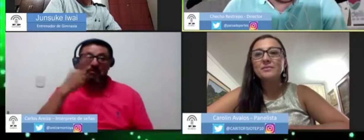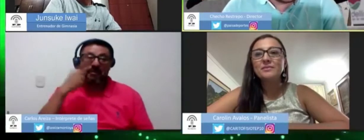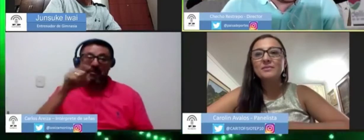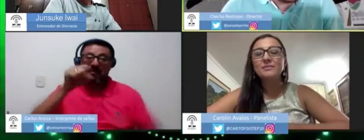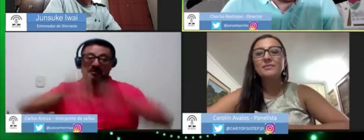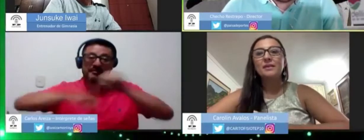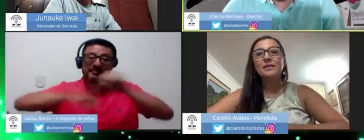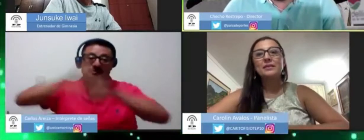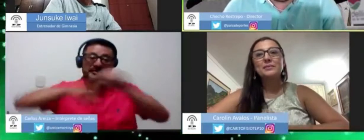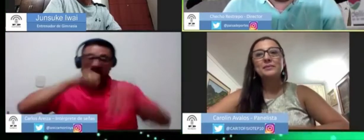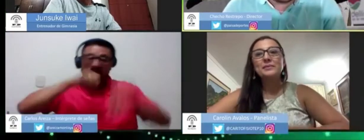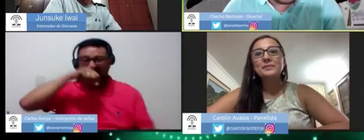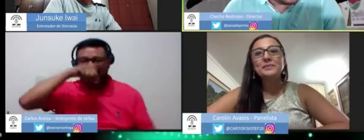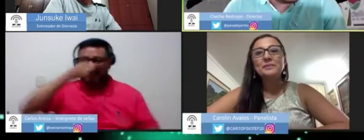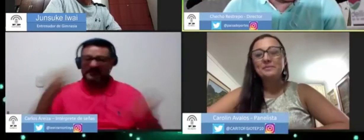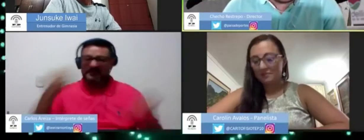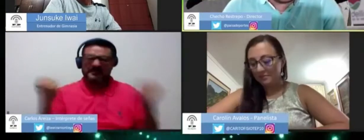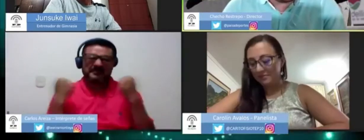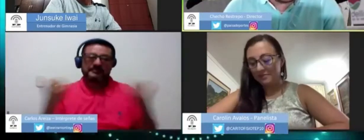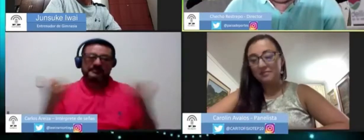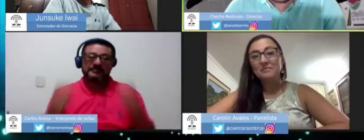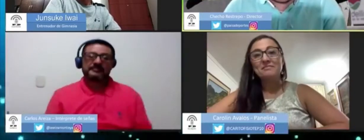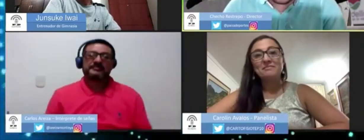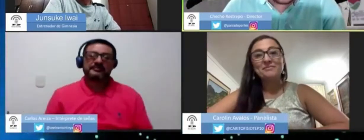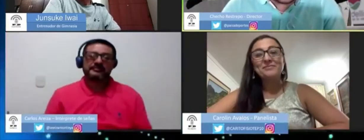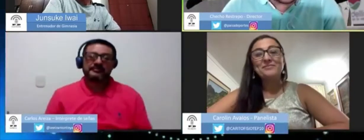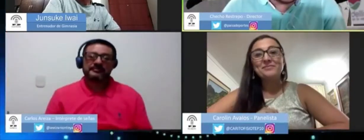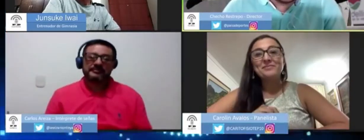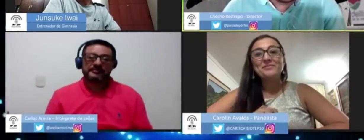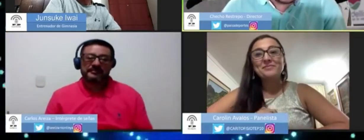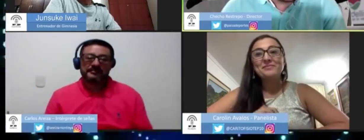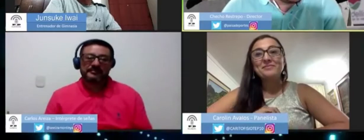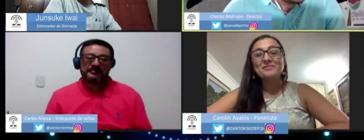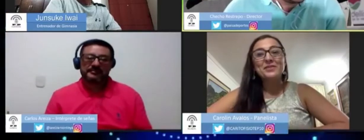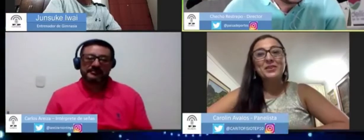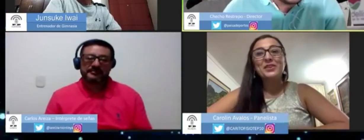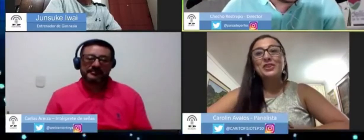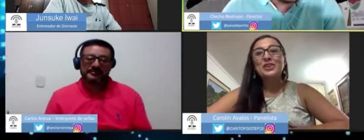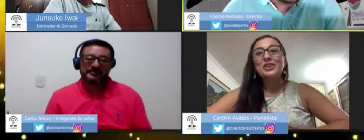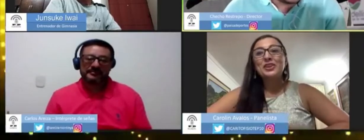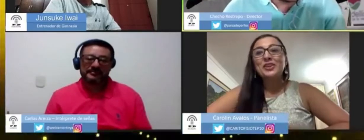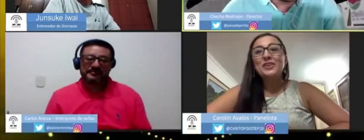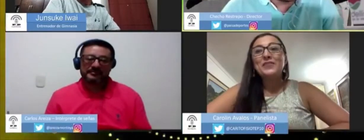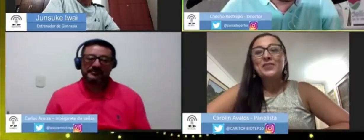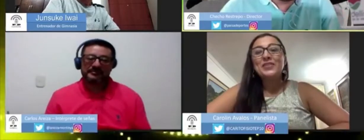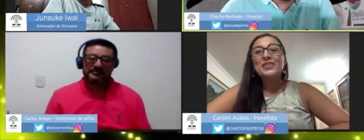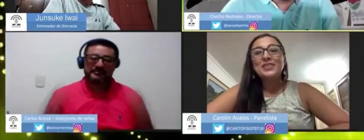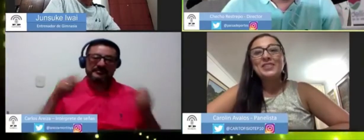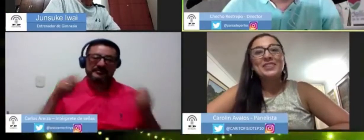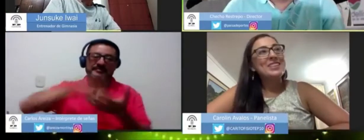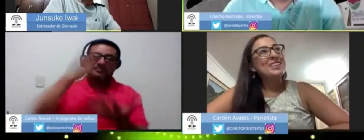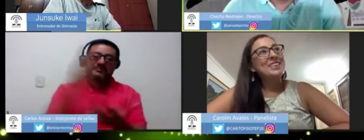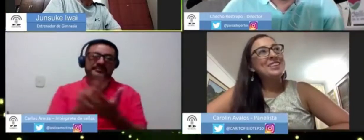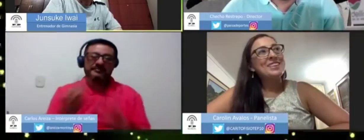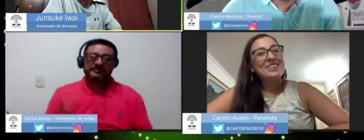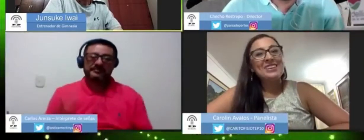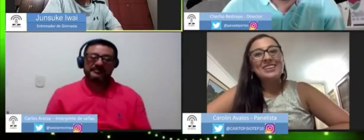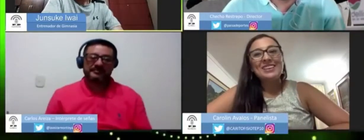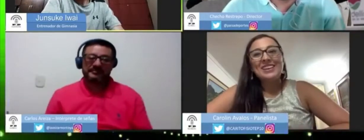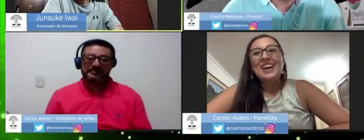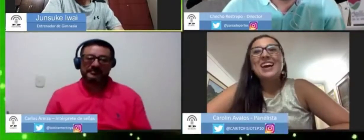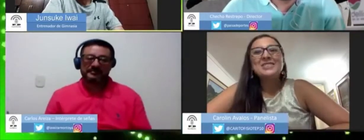la actividad física permanente? ¿Todavía se mantiene, hace algo de gimnasia o qué hace? No hago